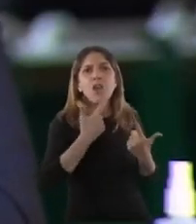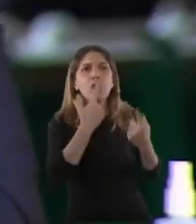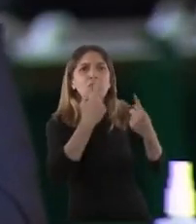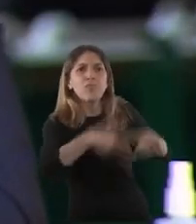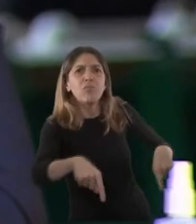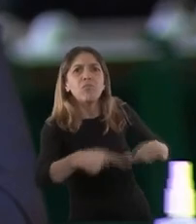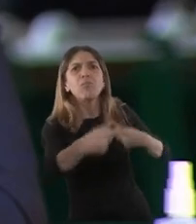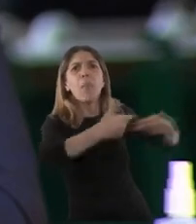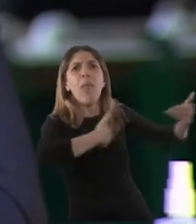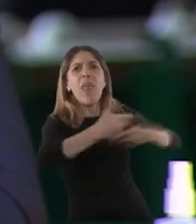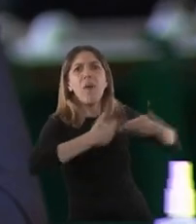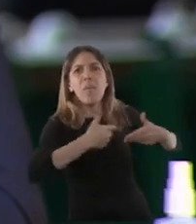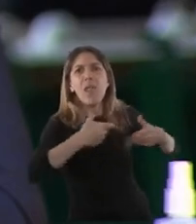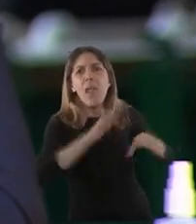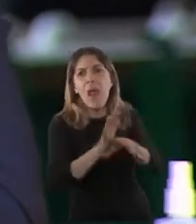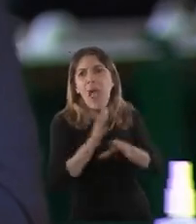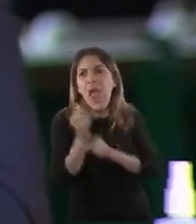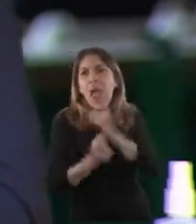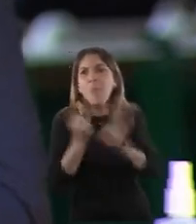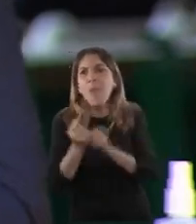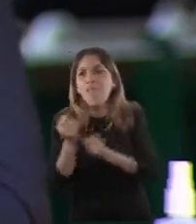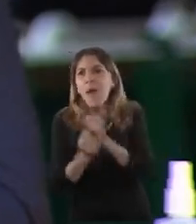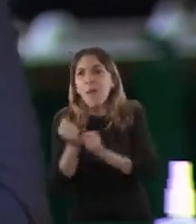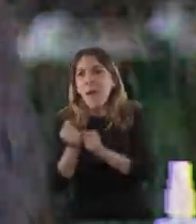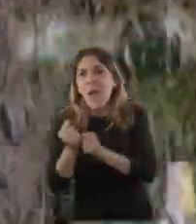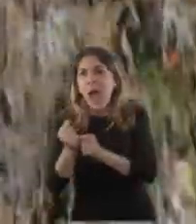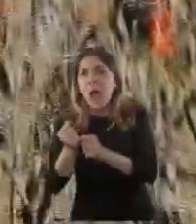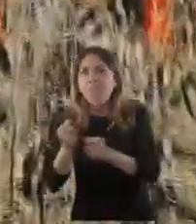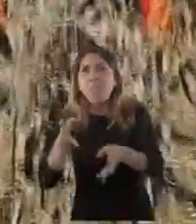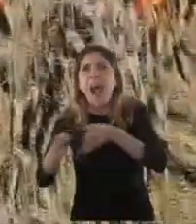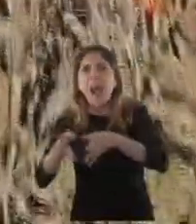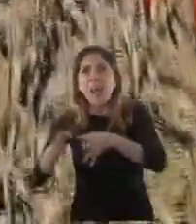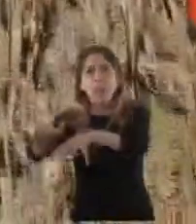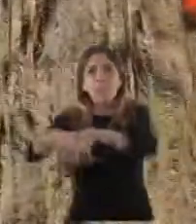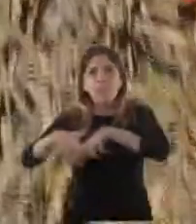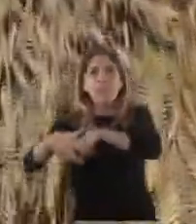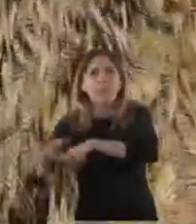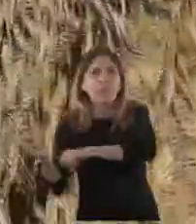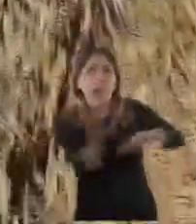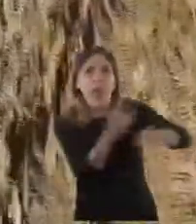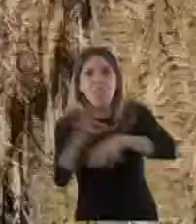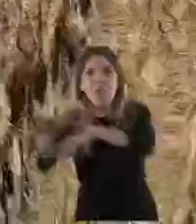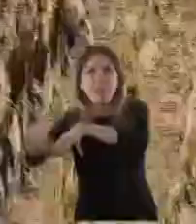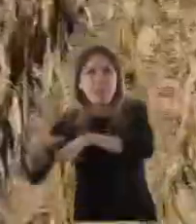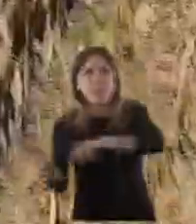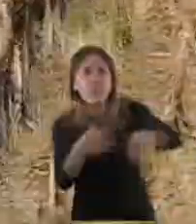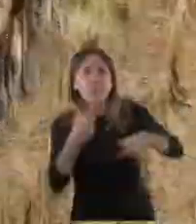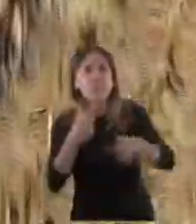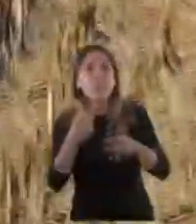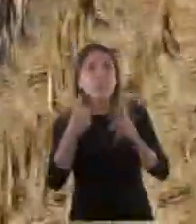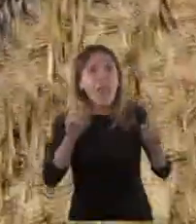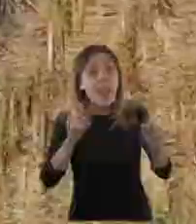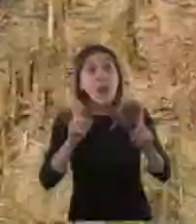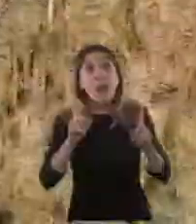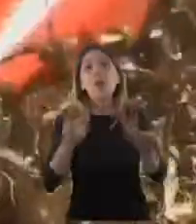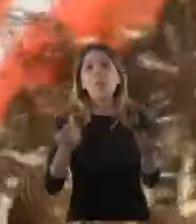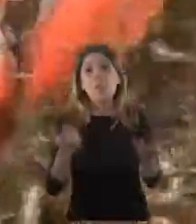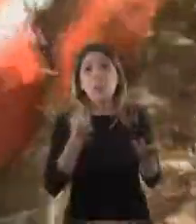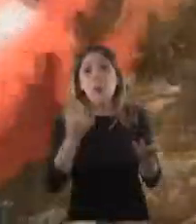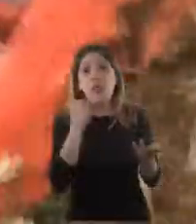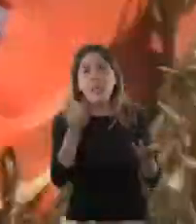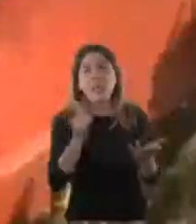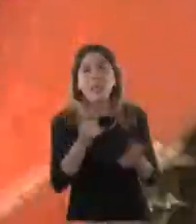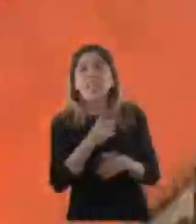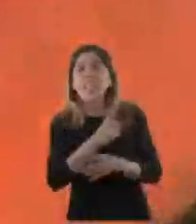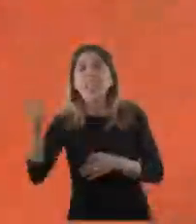esta maquinaria, pero también hay que decir que cuando empezamos la gestión, de cada 100 máquinas más